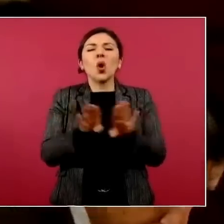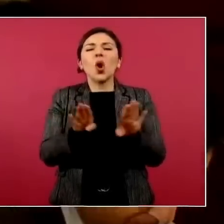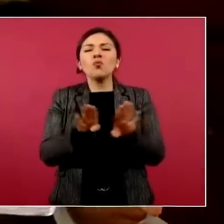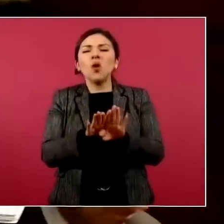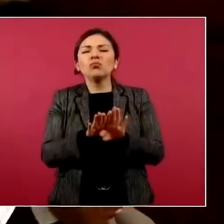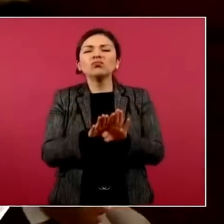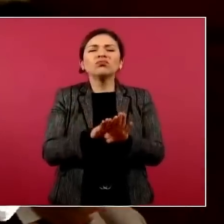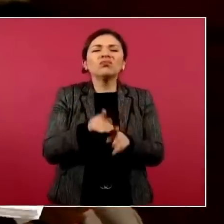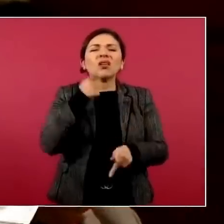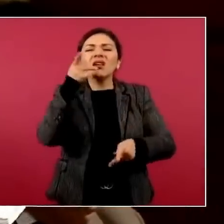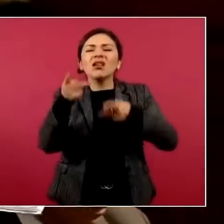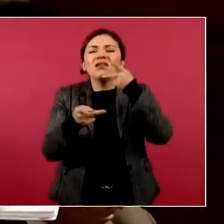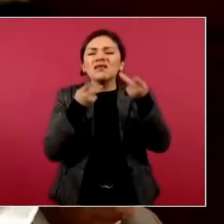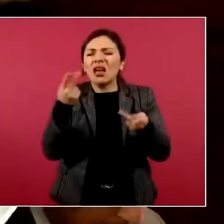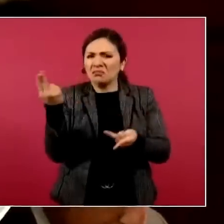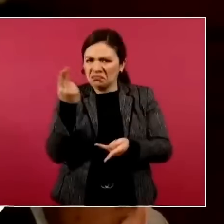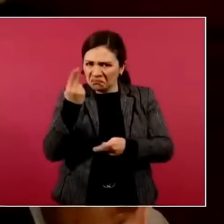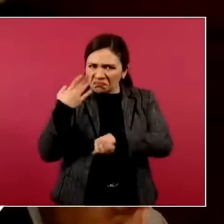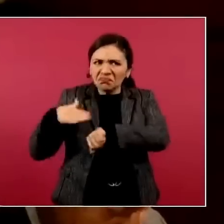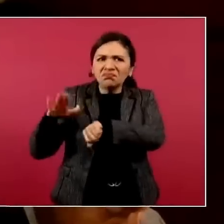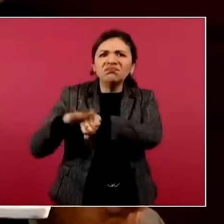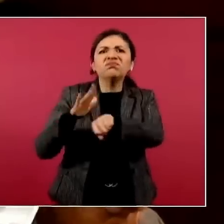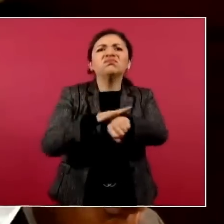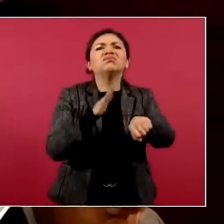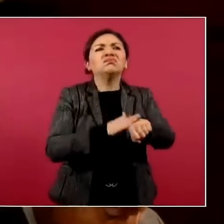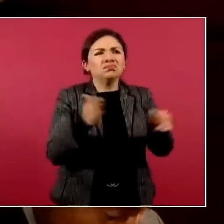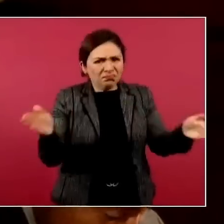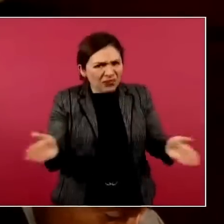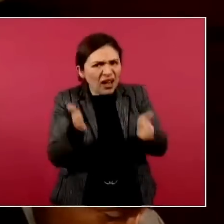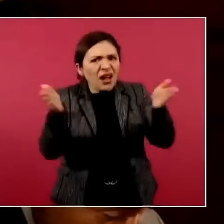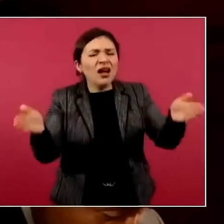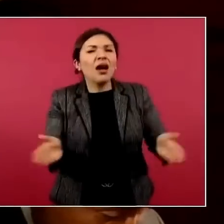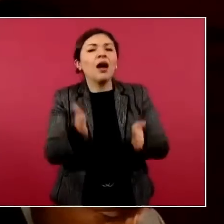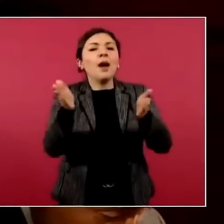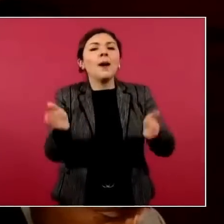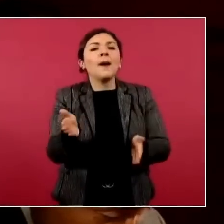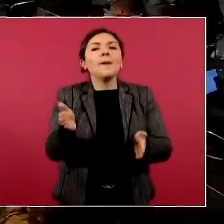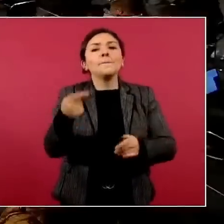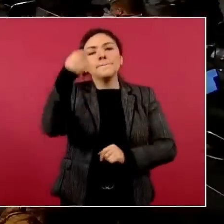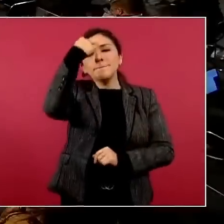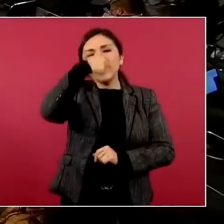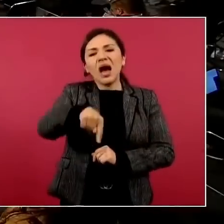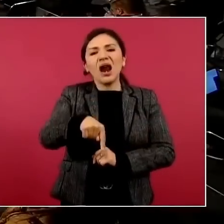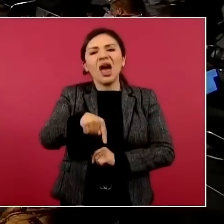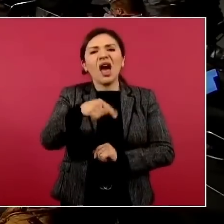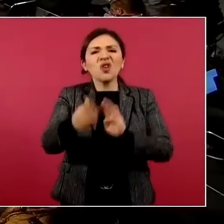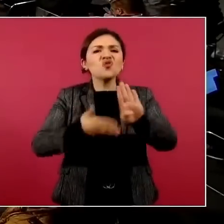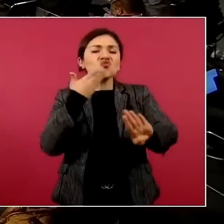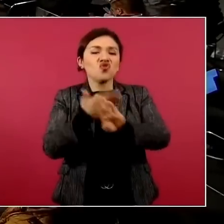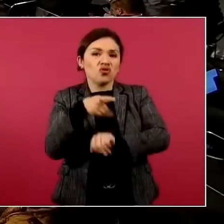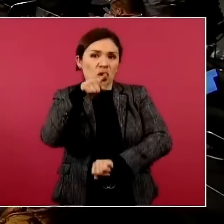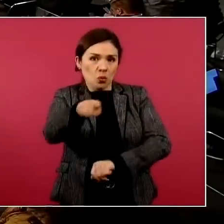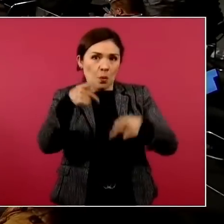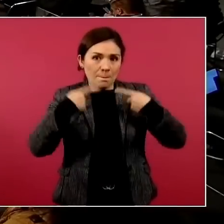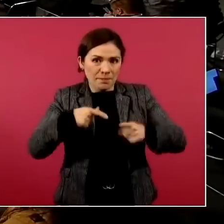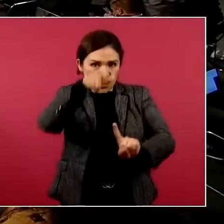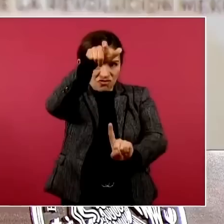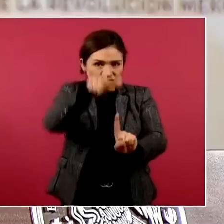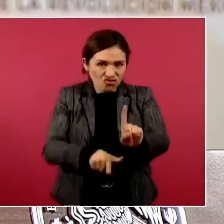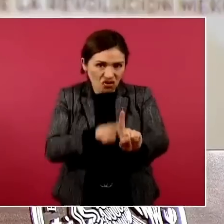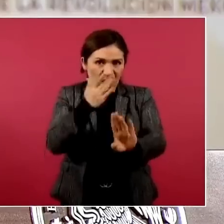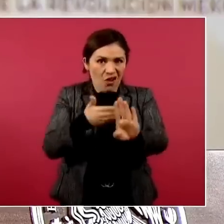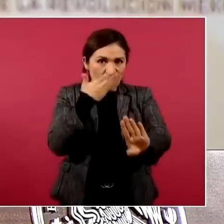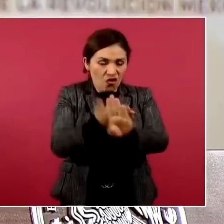insinuando, convocando, instigando en dañarlo a usted en su integridad